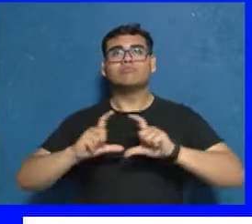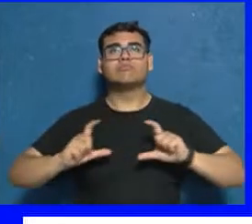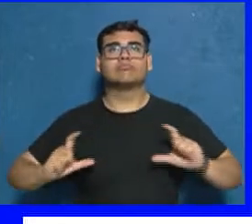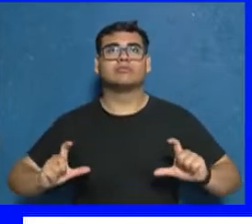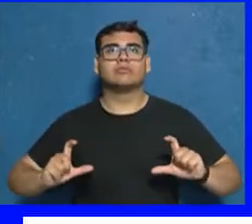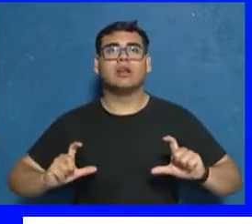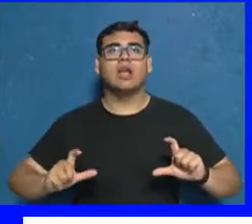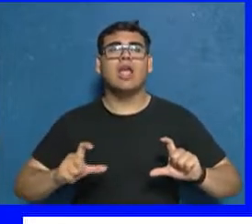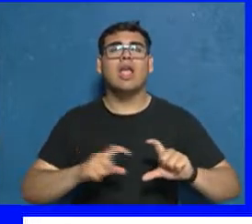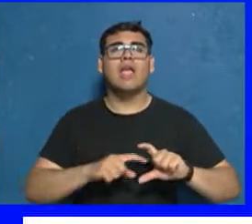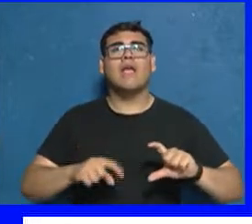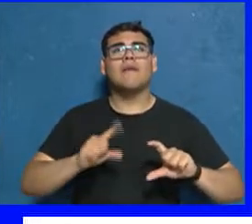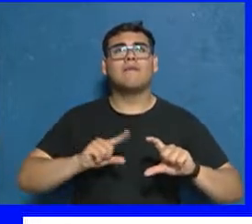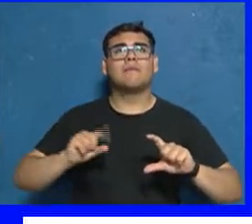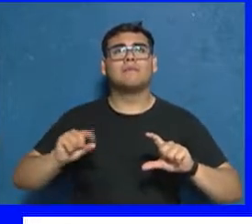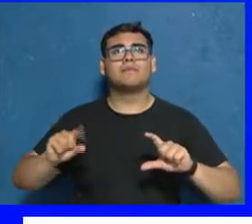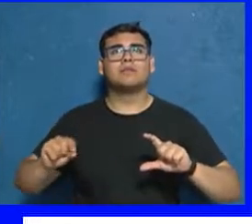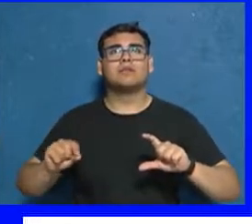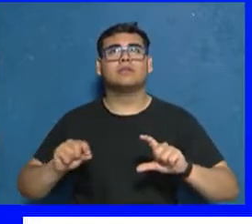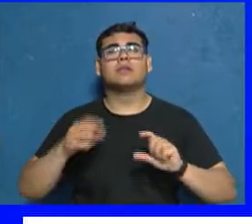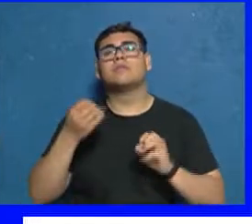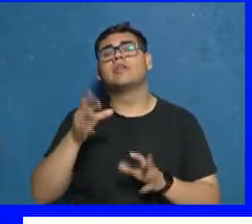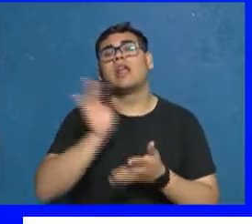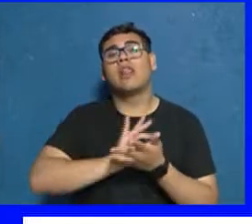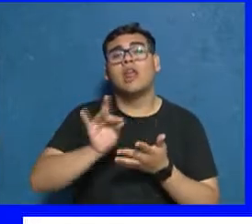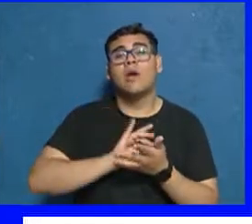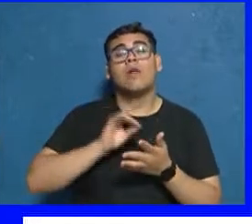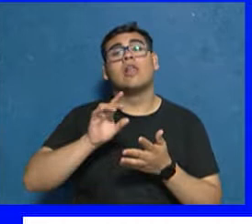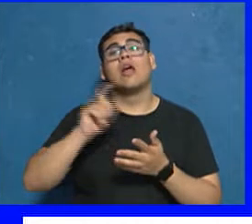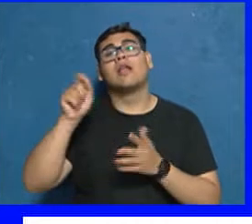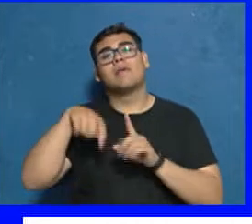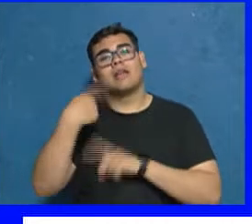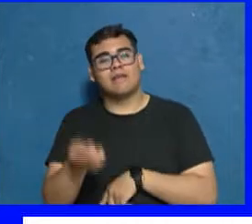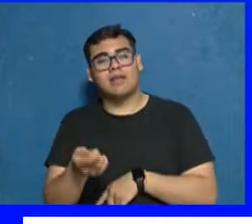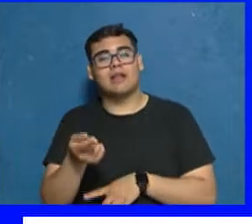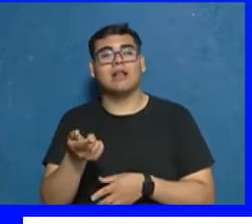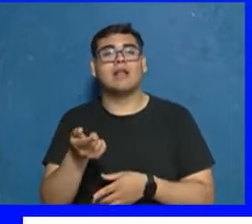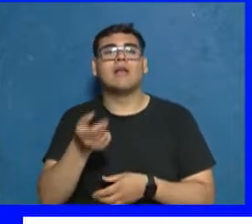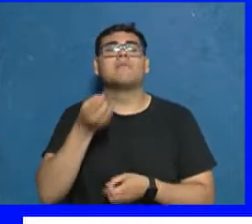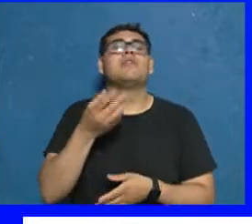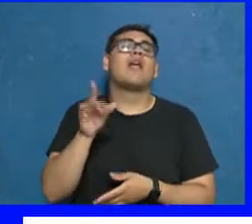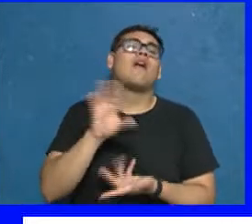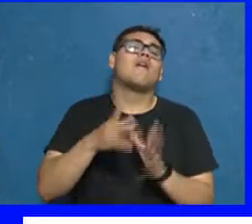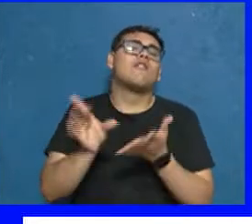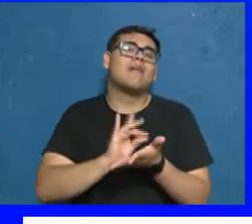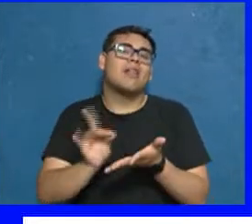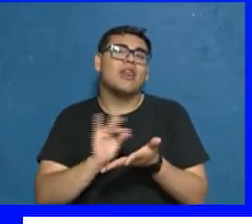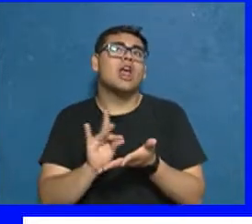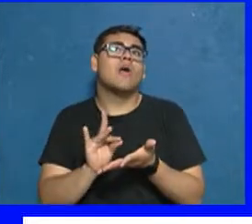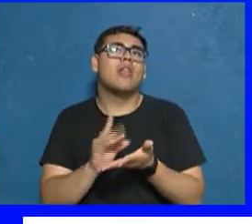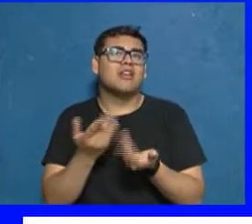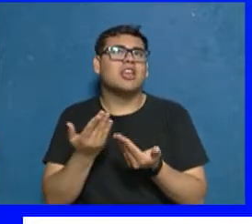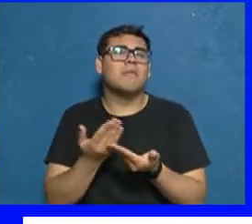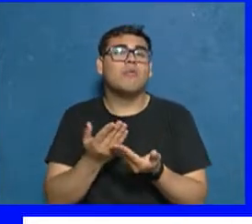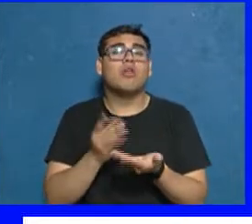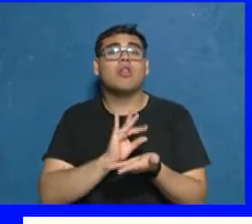placa. Claro, que dice, una deuda también se puede contar, bueno, la tarjeta que tengo que pagar el mes que viene. Claro, una deuda que puede ser llevadera, una deuda que puede ser a